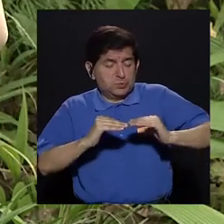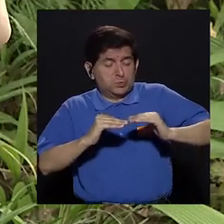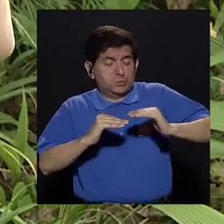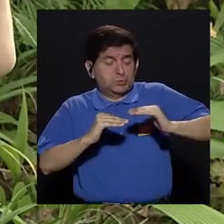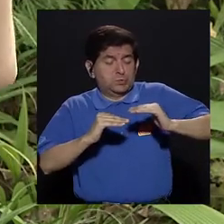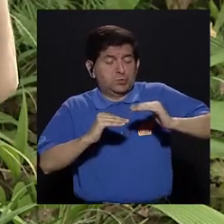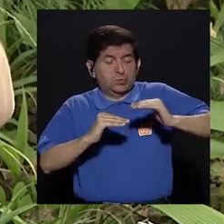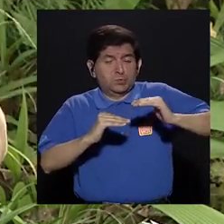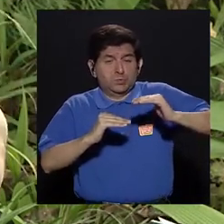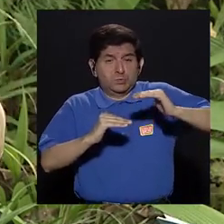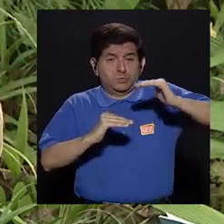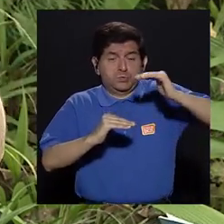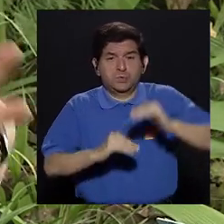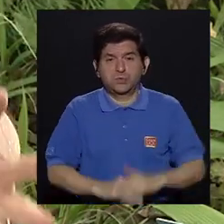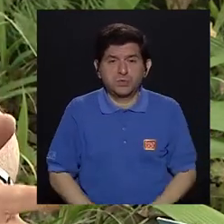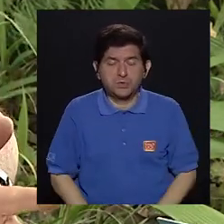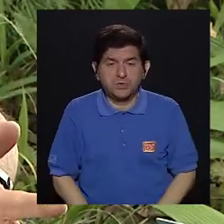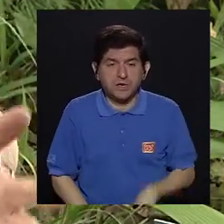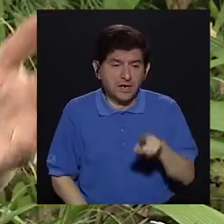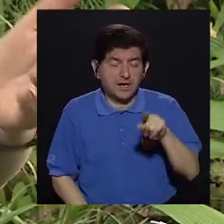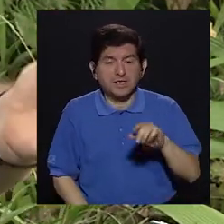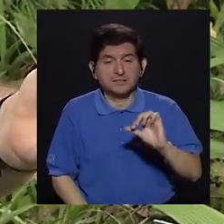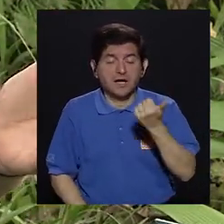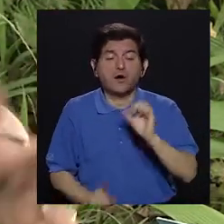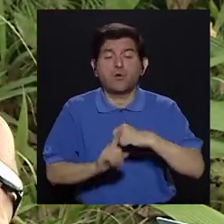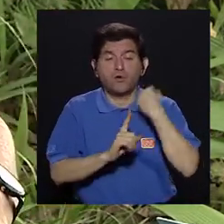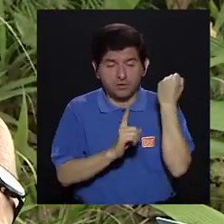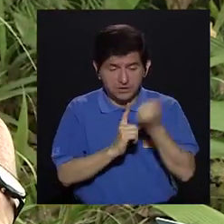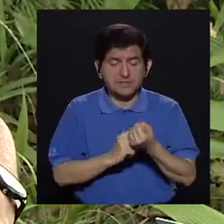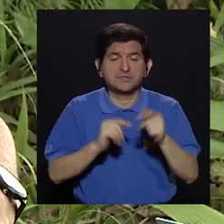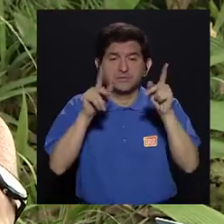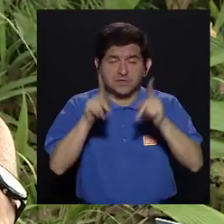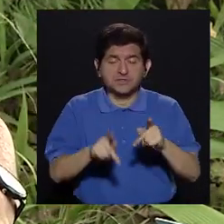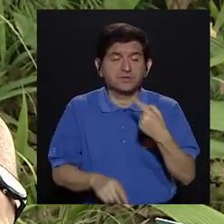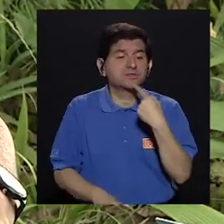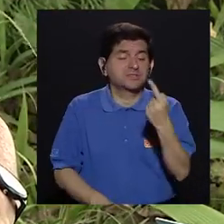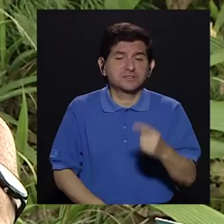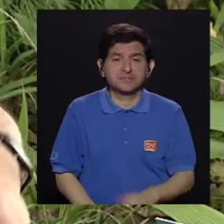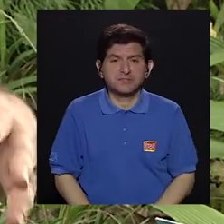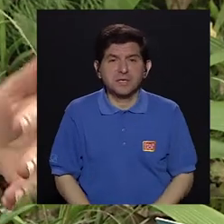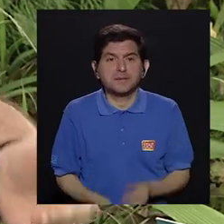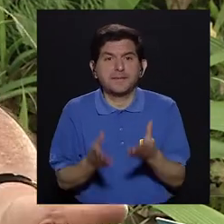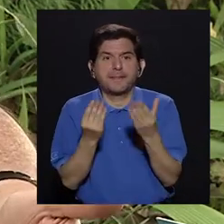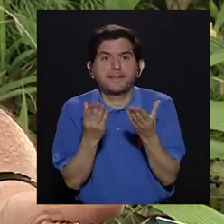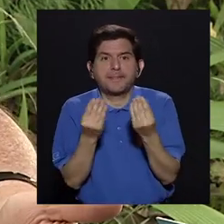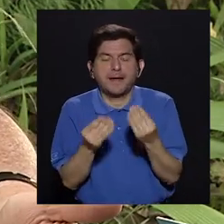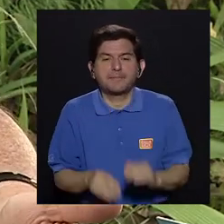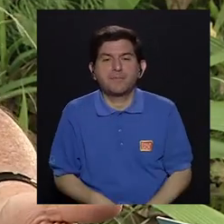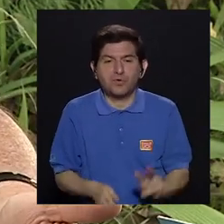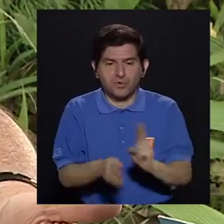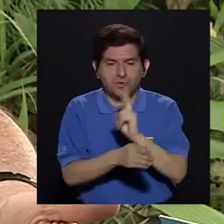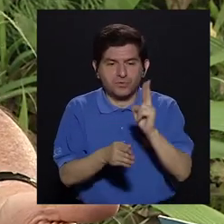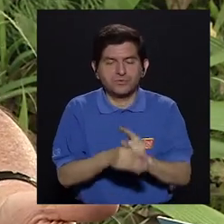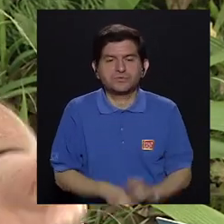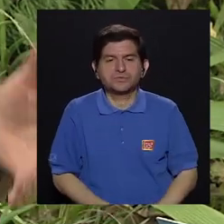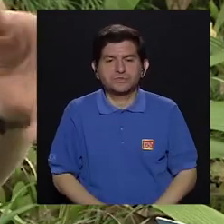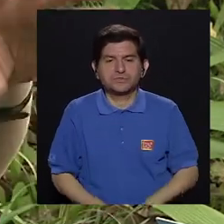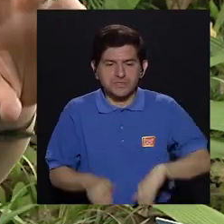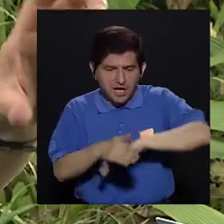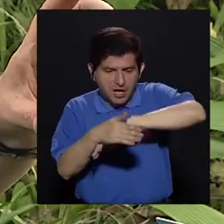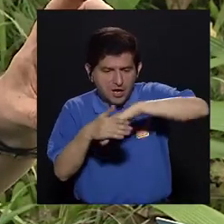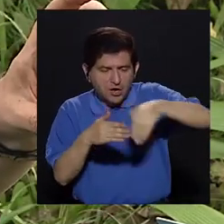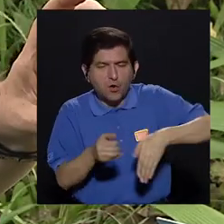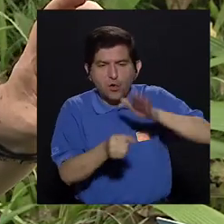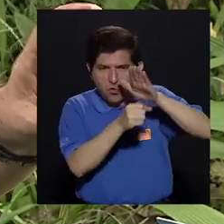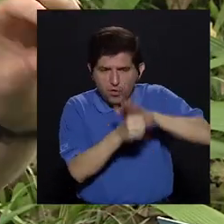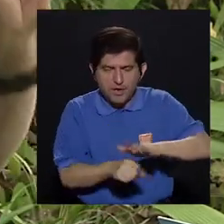presión, ¿verdad? Claro. Ese es otro factor que la gente aducía. Le daba miedo utilizar la olla de presión, pero teniendo